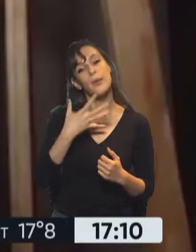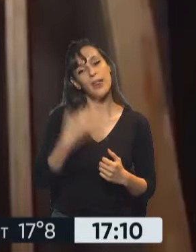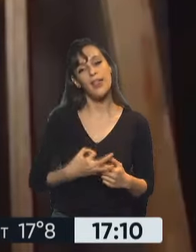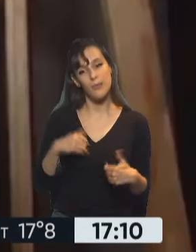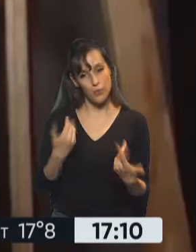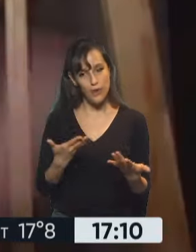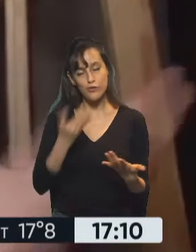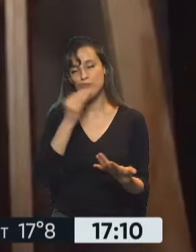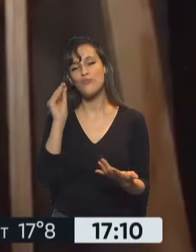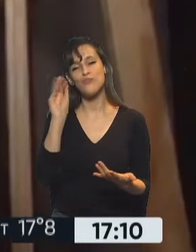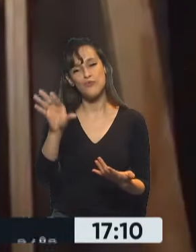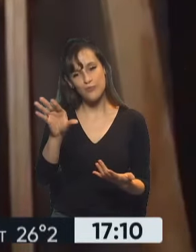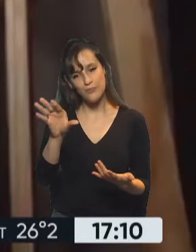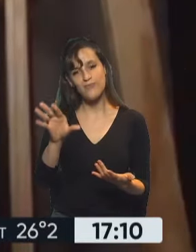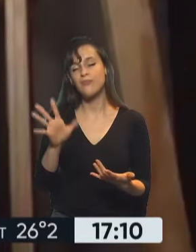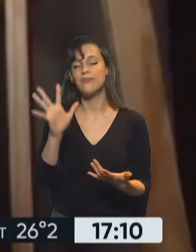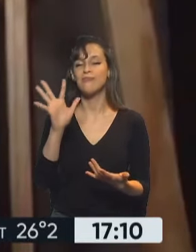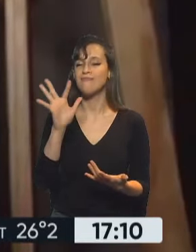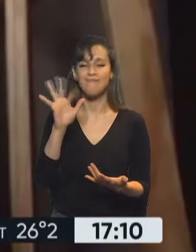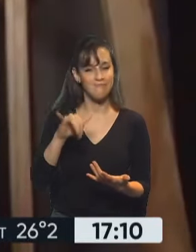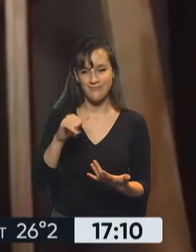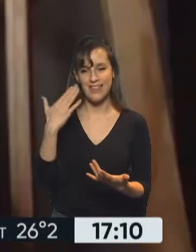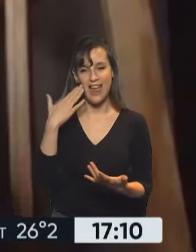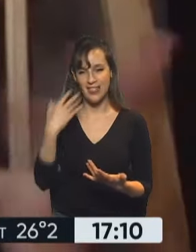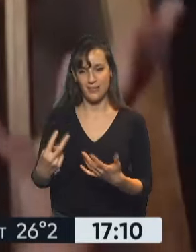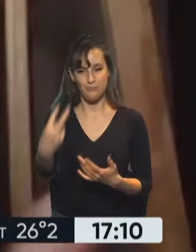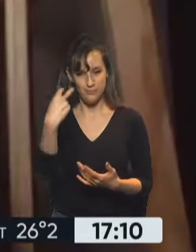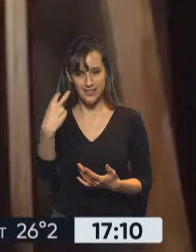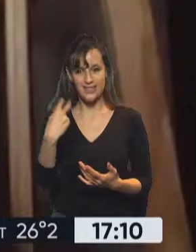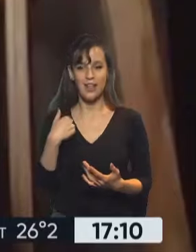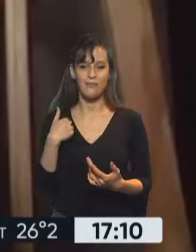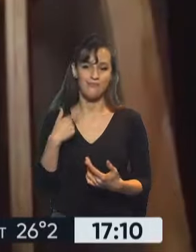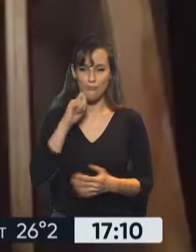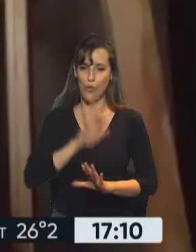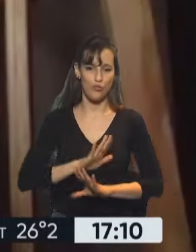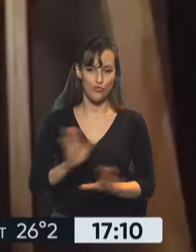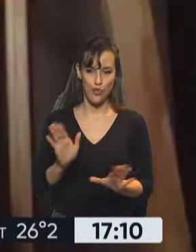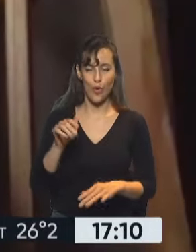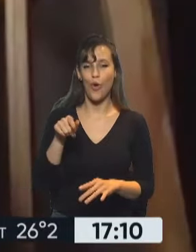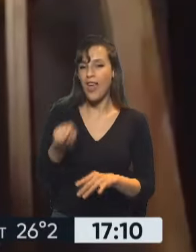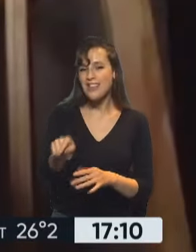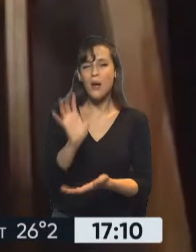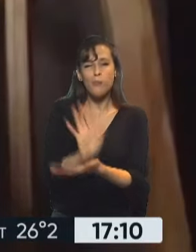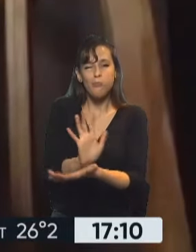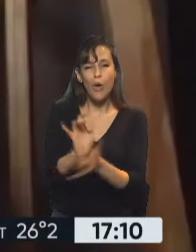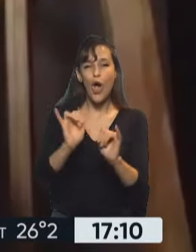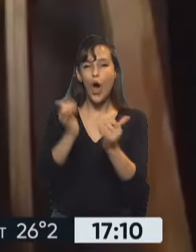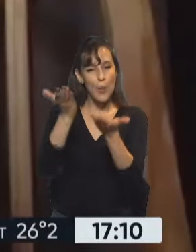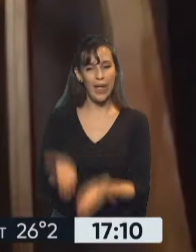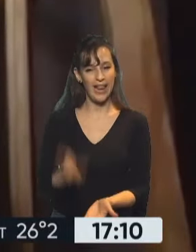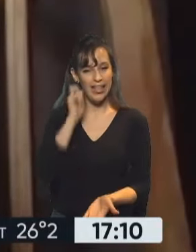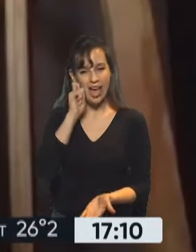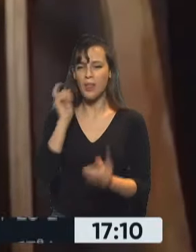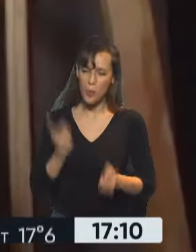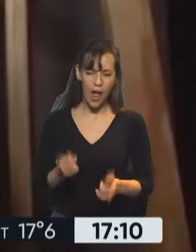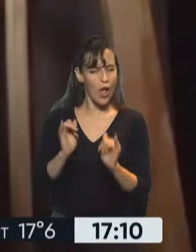para mandarle un beso porque tanto nos acompaña todas las tardes y la verdad es un placer tenerla así de jovial a su edad. Así que un